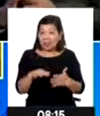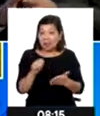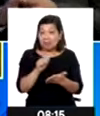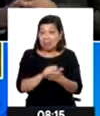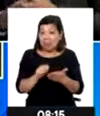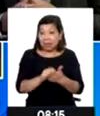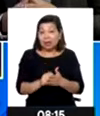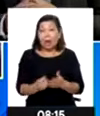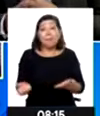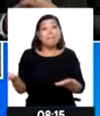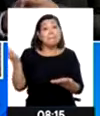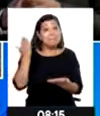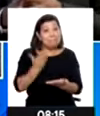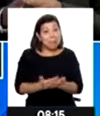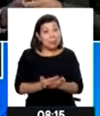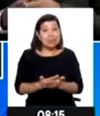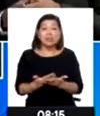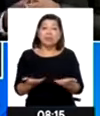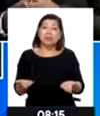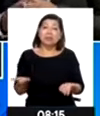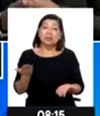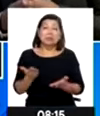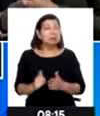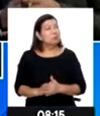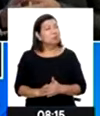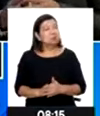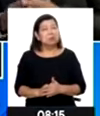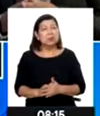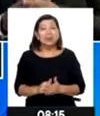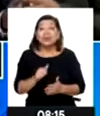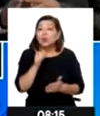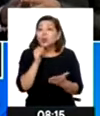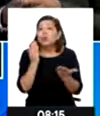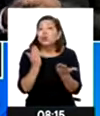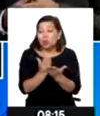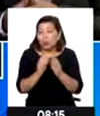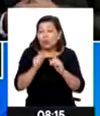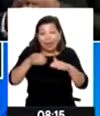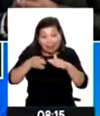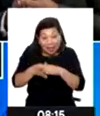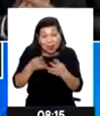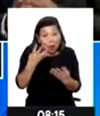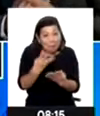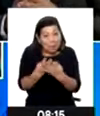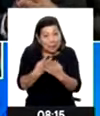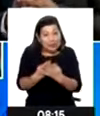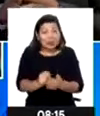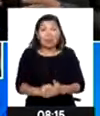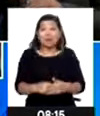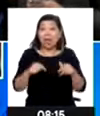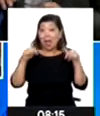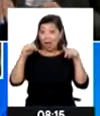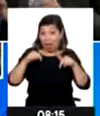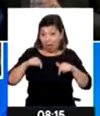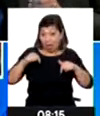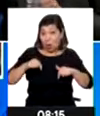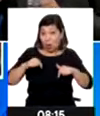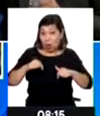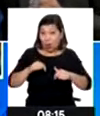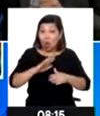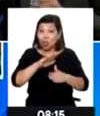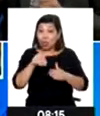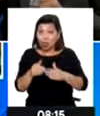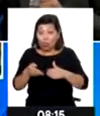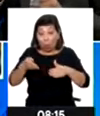matriculados, vamos a tener que en cárceles no va a haber analfabetos. A partir de ahora, todo aquel